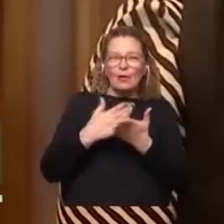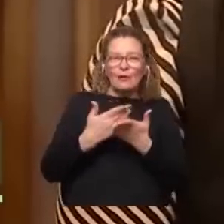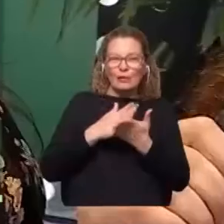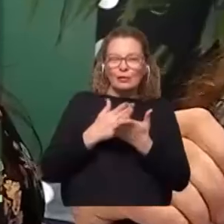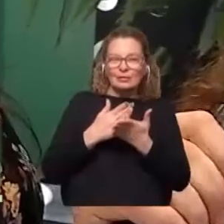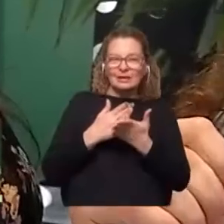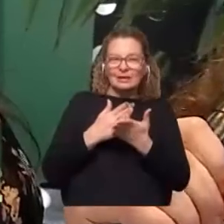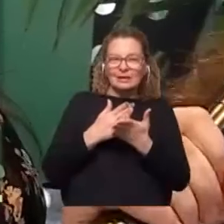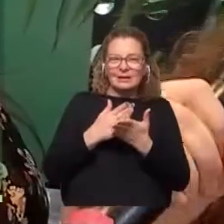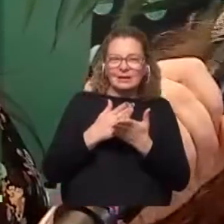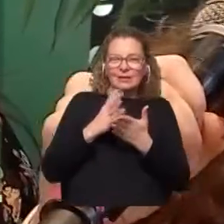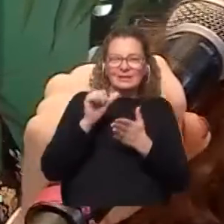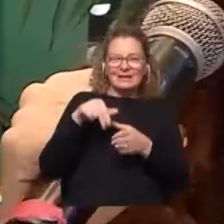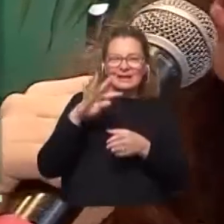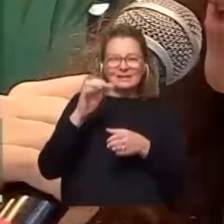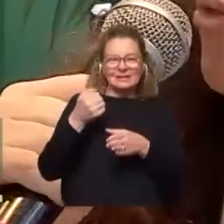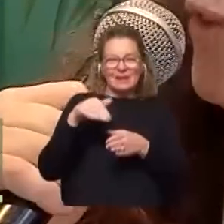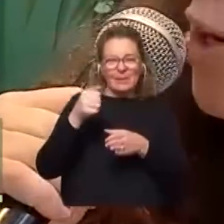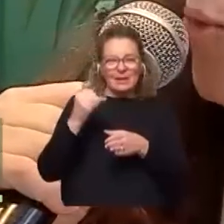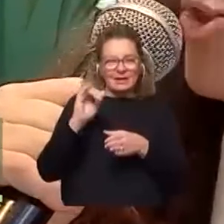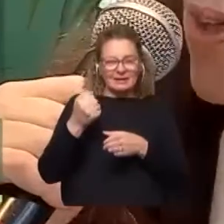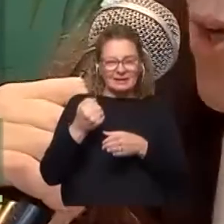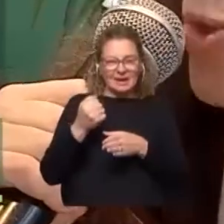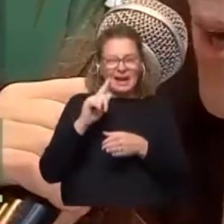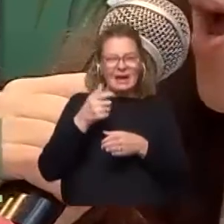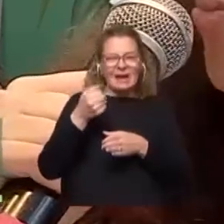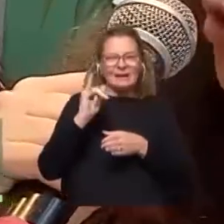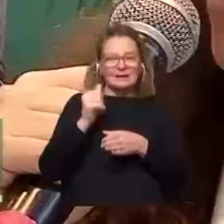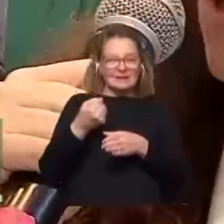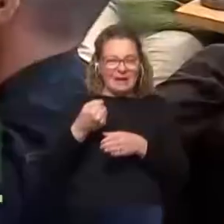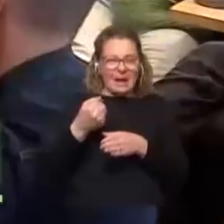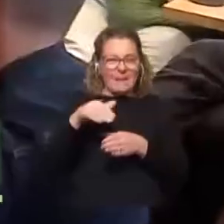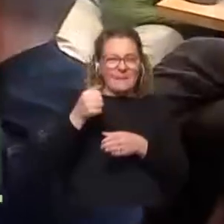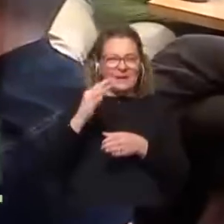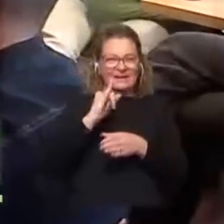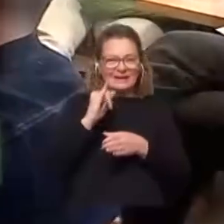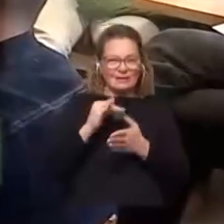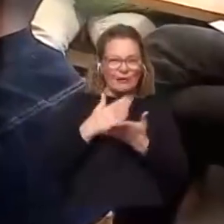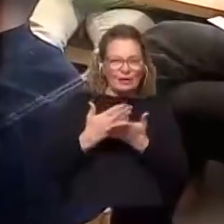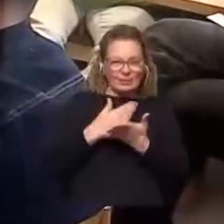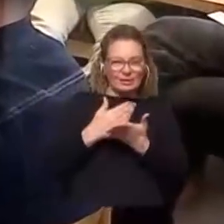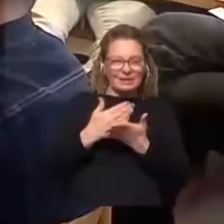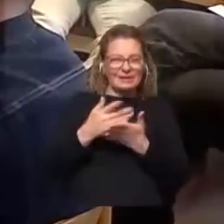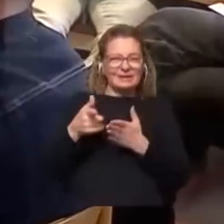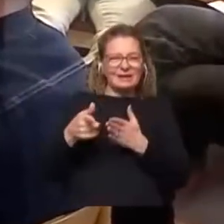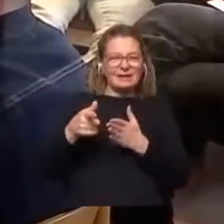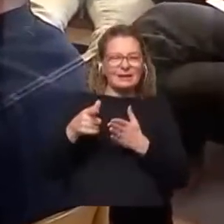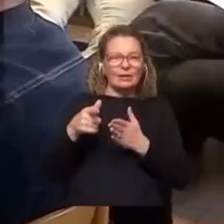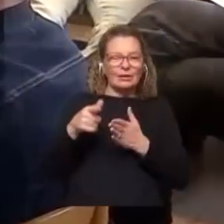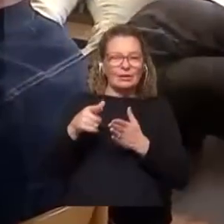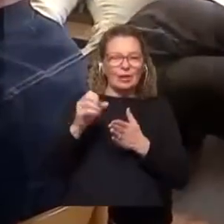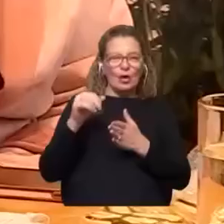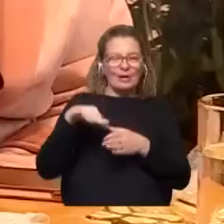al sur con Santa María el de García Márquez es fronterizo con la Santa María de